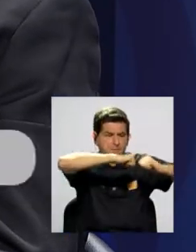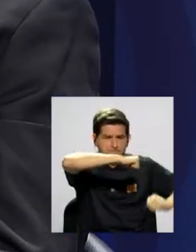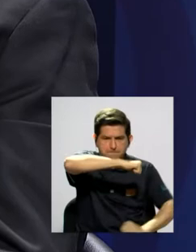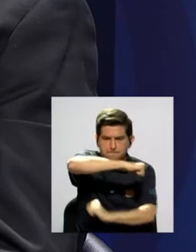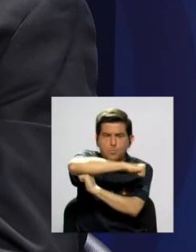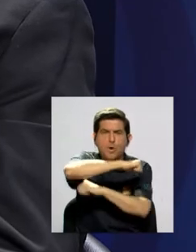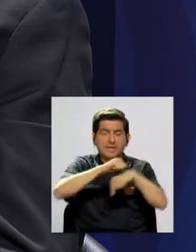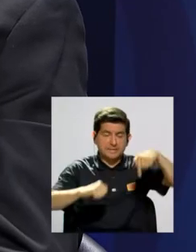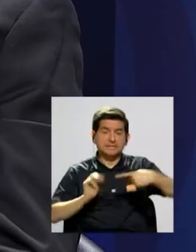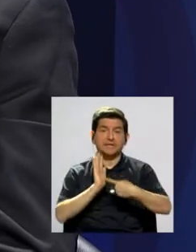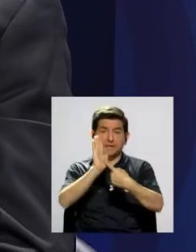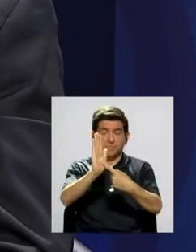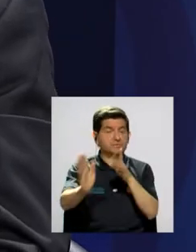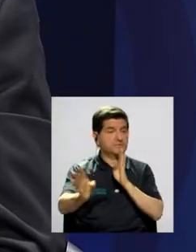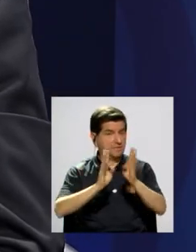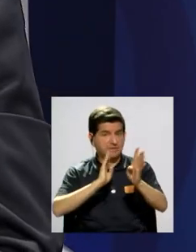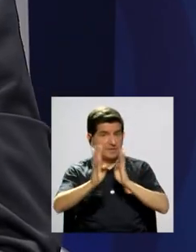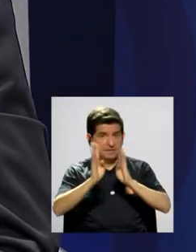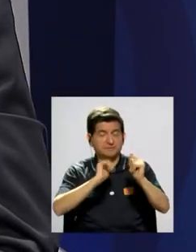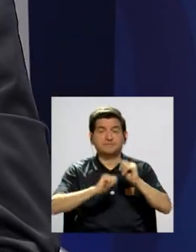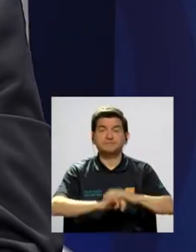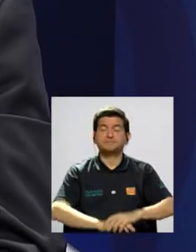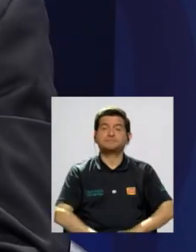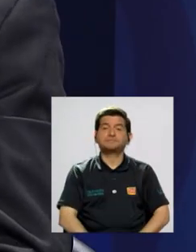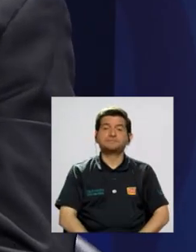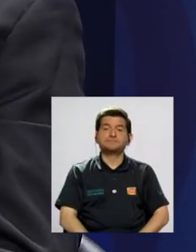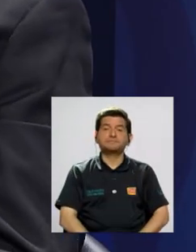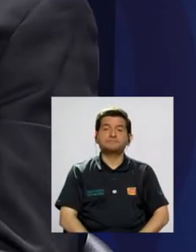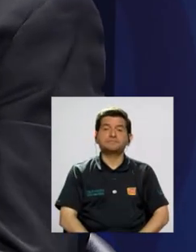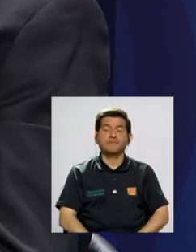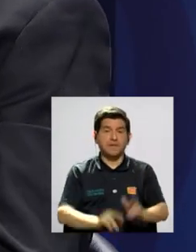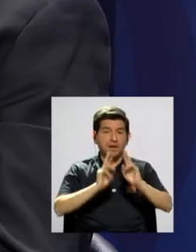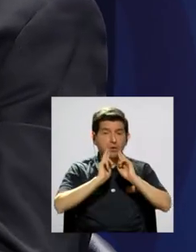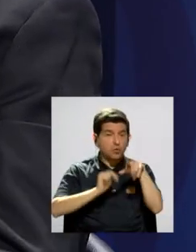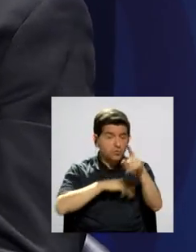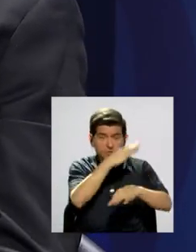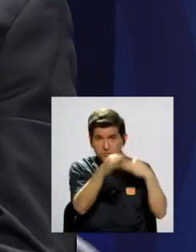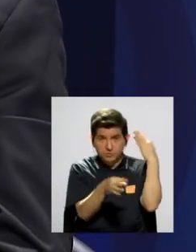estado aquí señalando y conversando, porque con un resultado así